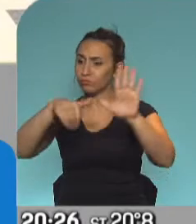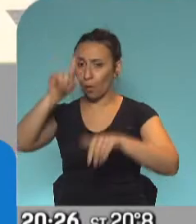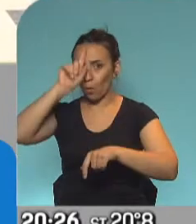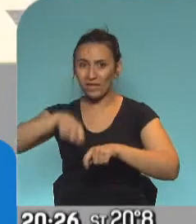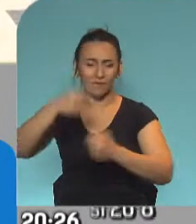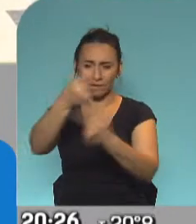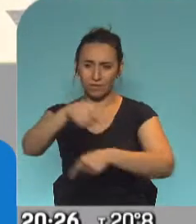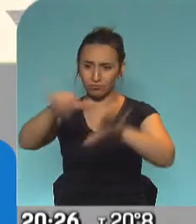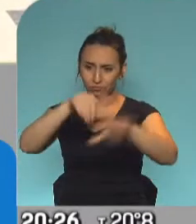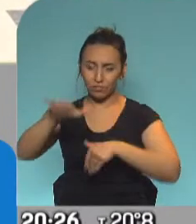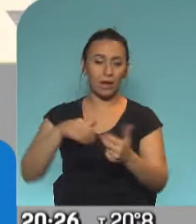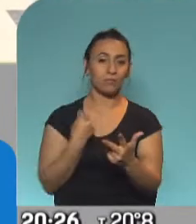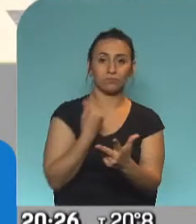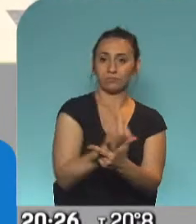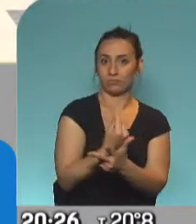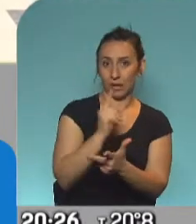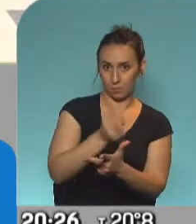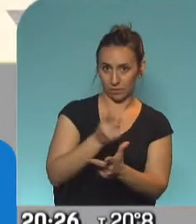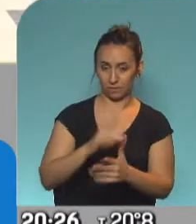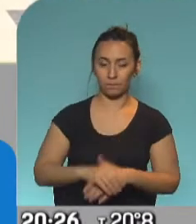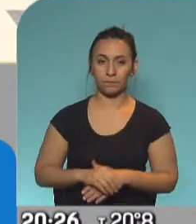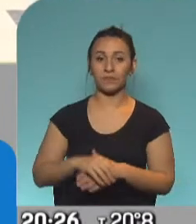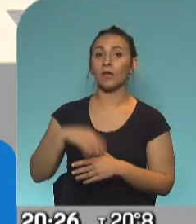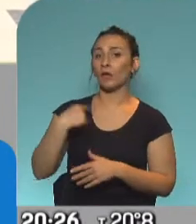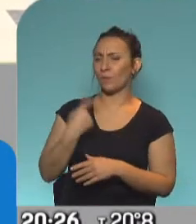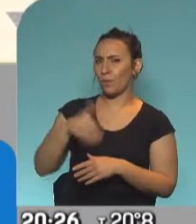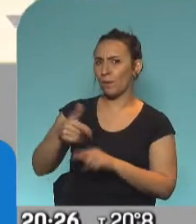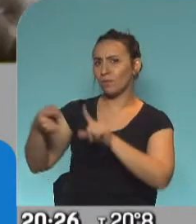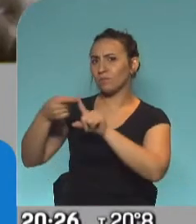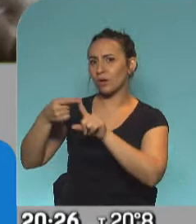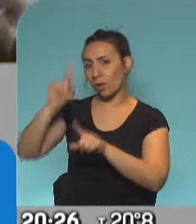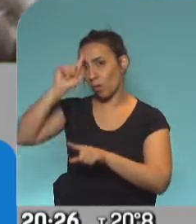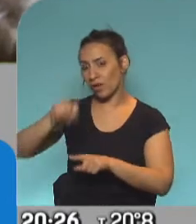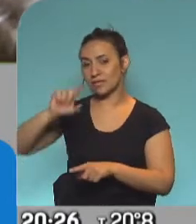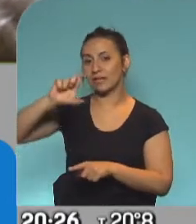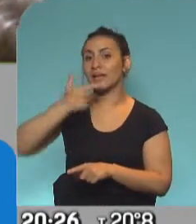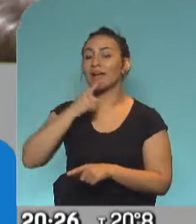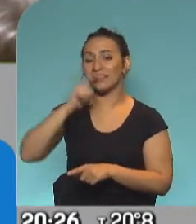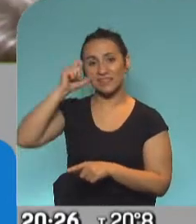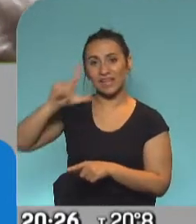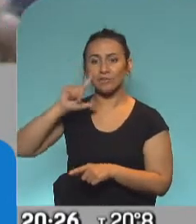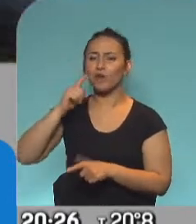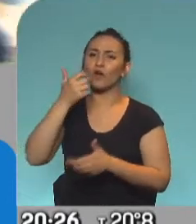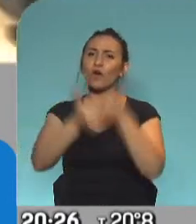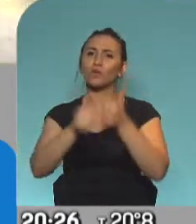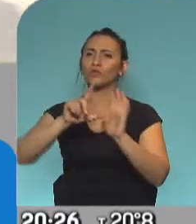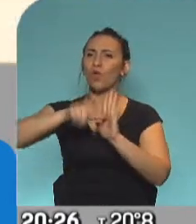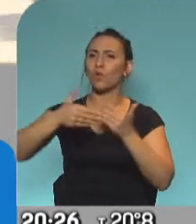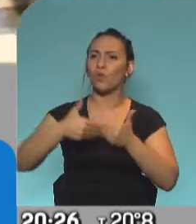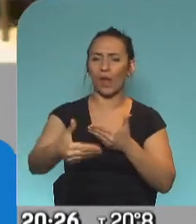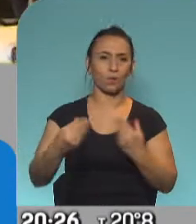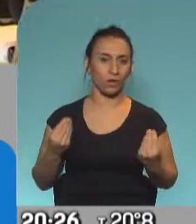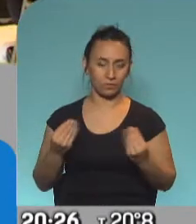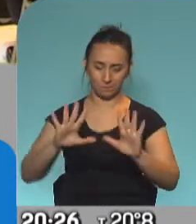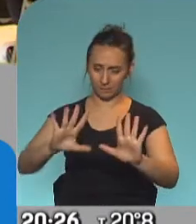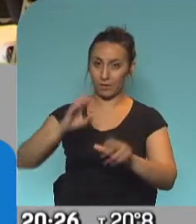Repasemos y actualicemos. Vamos a hablar nada menos que con el juez Castelli, pero repasemos. ¿Cuánto puede durar ese concurso? Primero, tiene